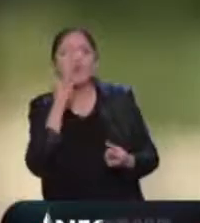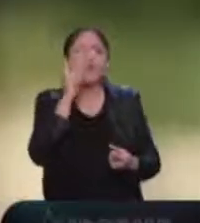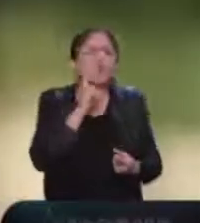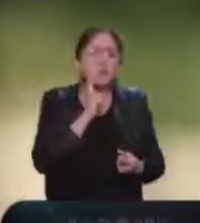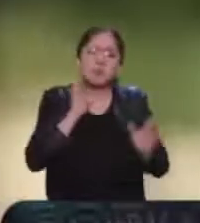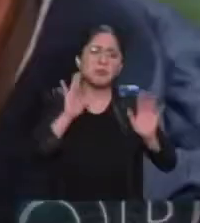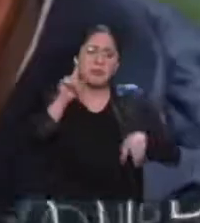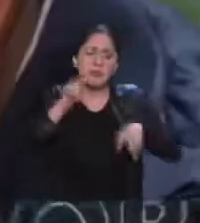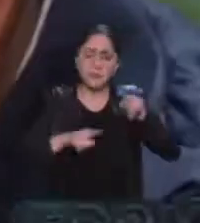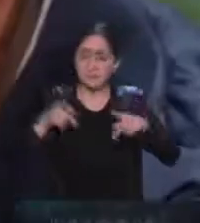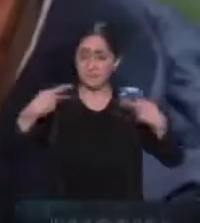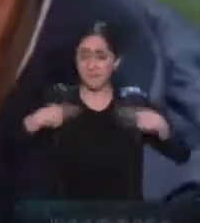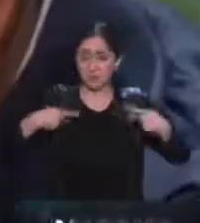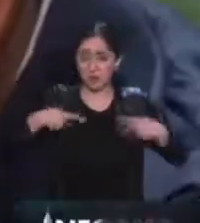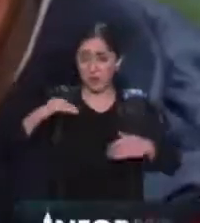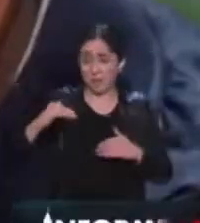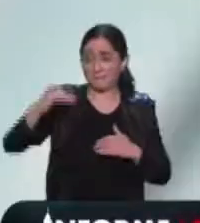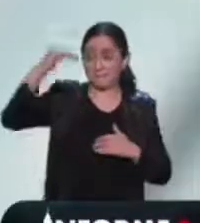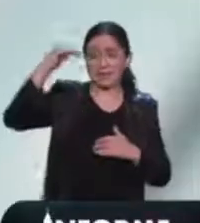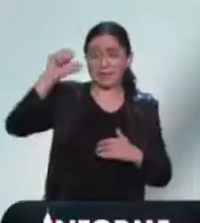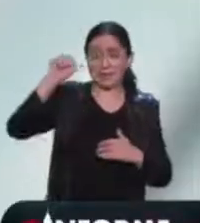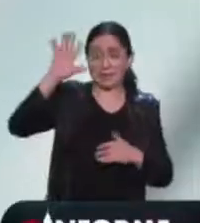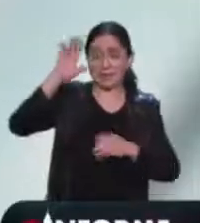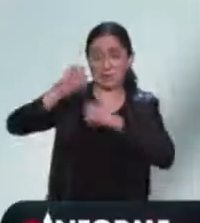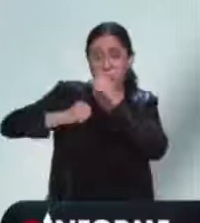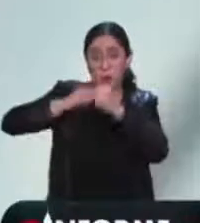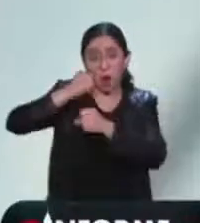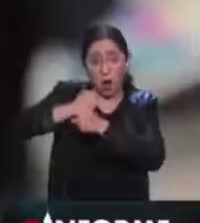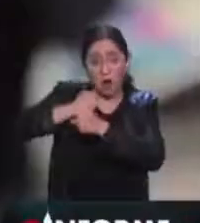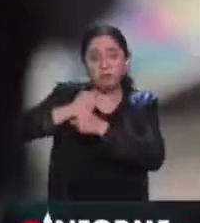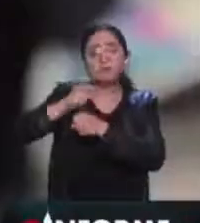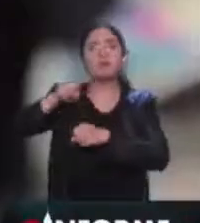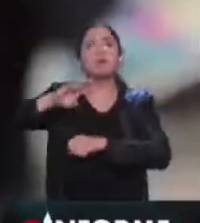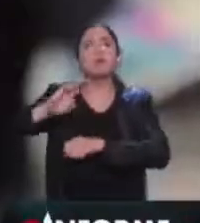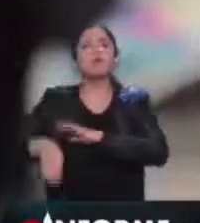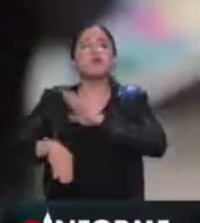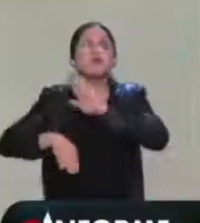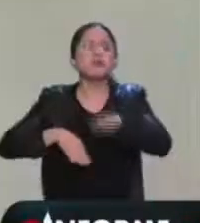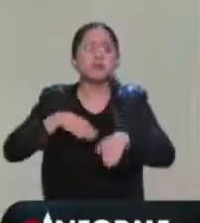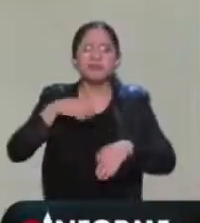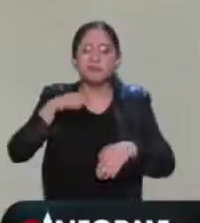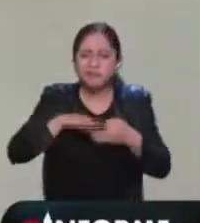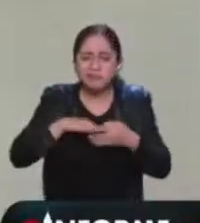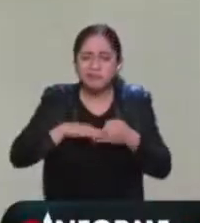Las personas mayores de 65 años registraron un mayor número de defunciones, con